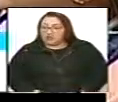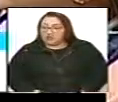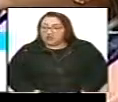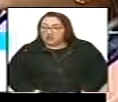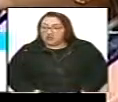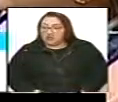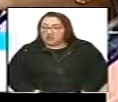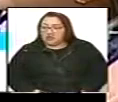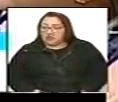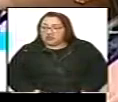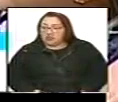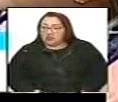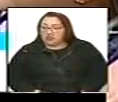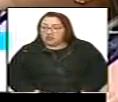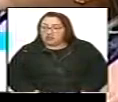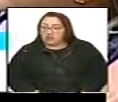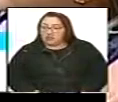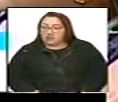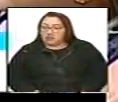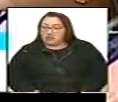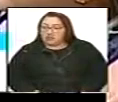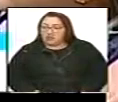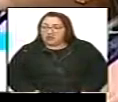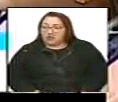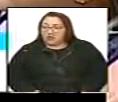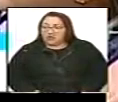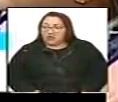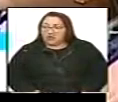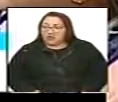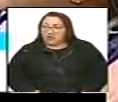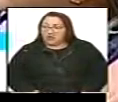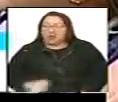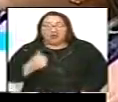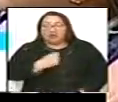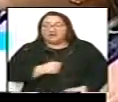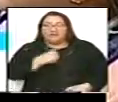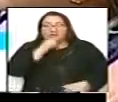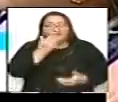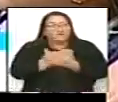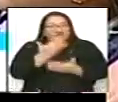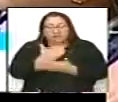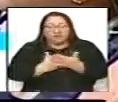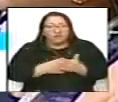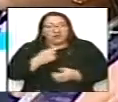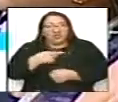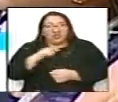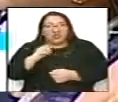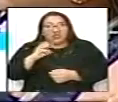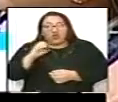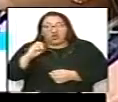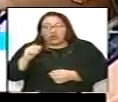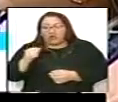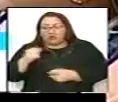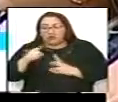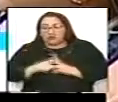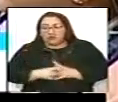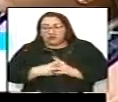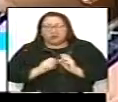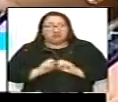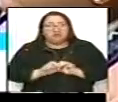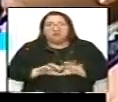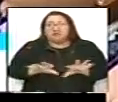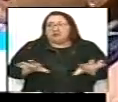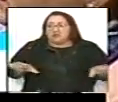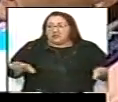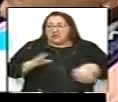veneno enemigo de este congreso, que todo el rato lo que ha hecho es despotricar. Lamento que la falta de argumentos del señor Gino Costa empiece a contaminar